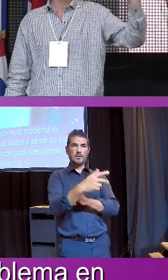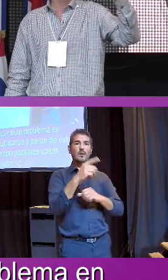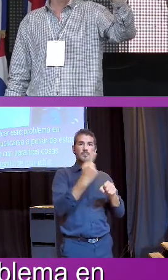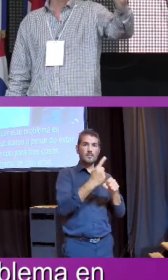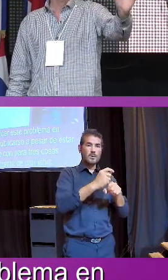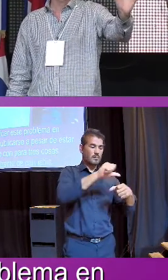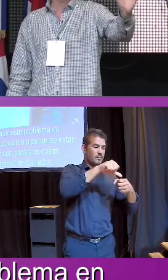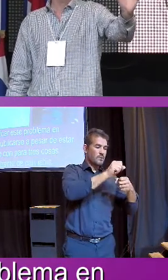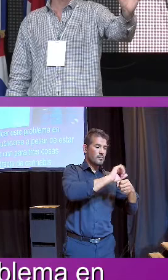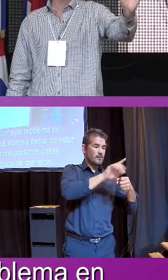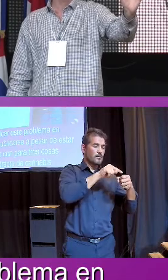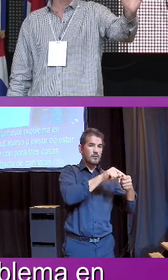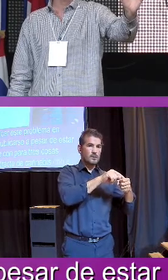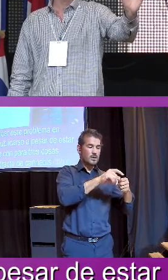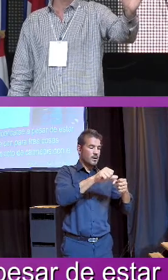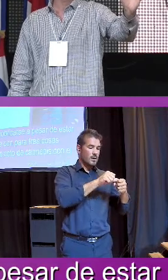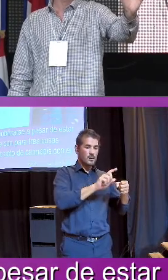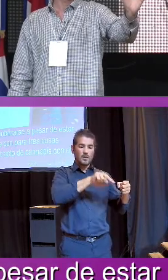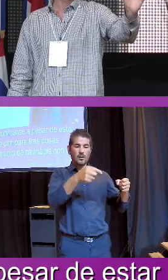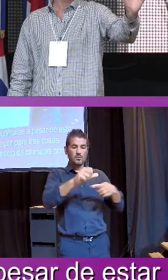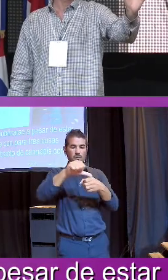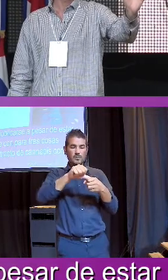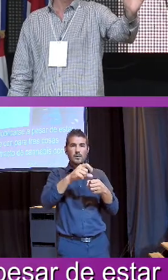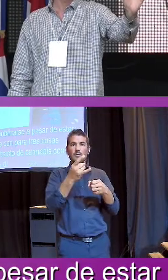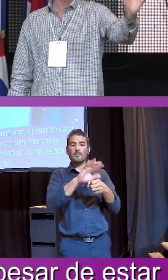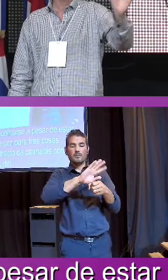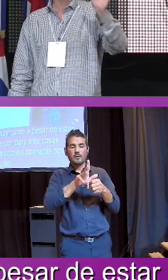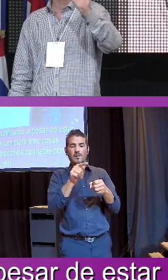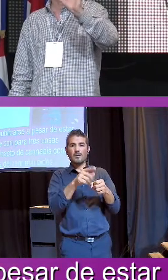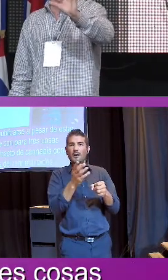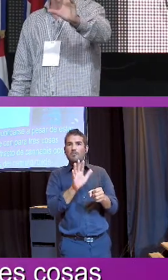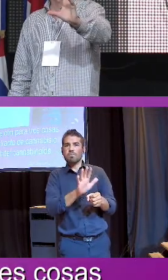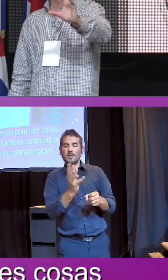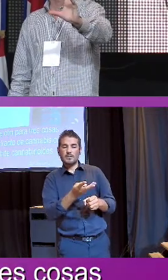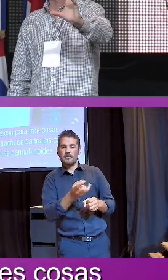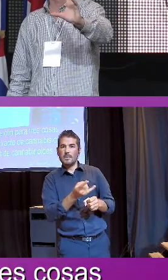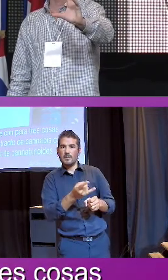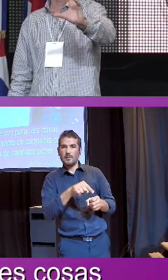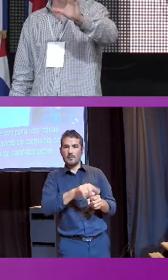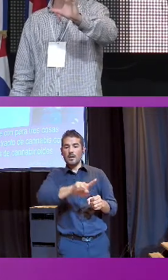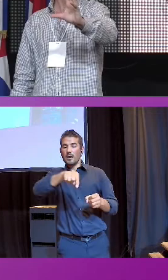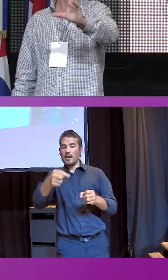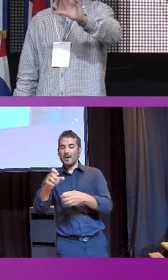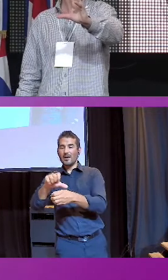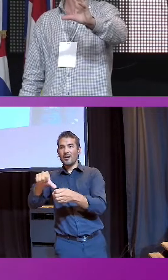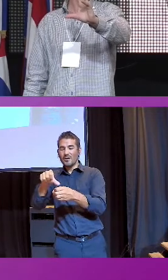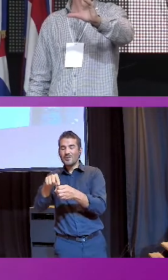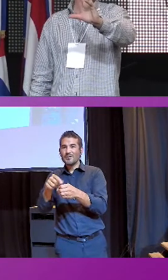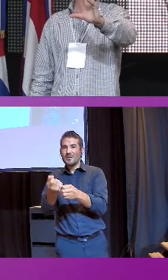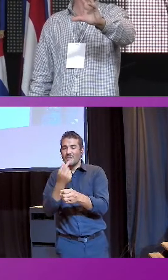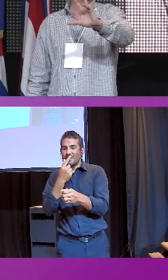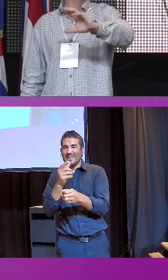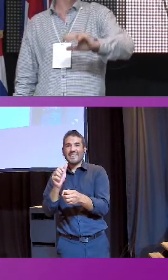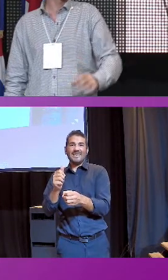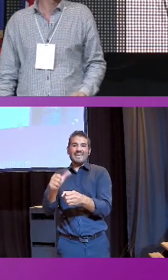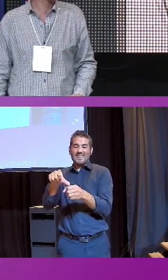cannabis, con el cannabis sintético, componentes de cannabinoides sintéticos, y al placebo, digamos, a una pastillita que no tiene un